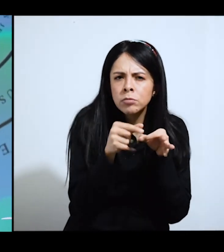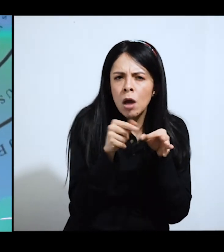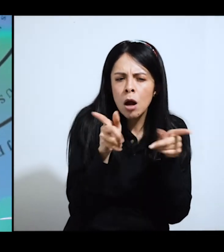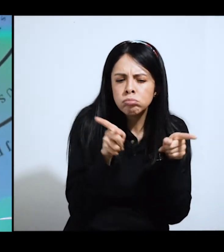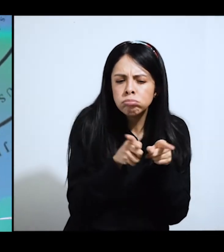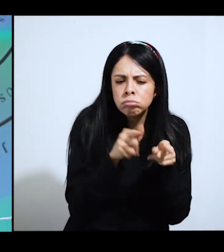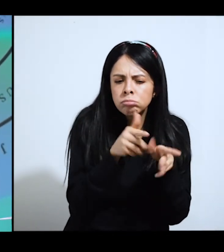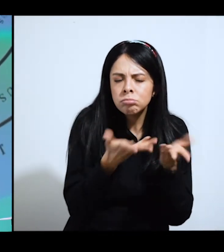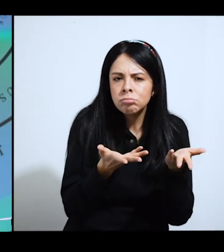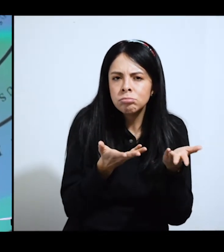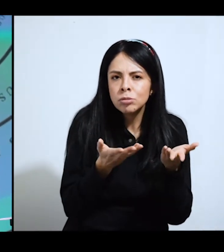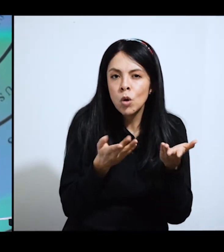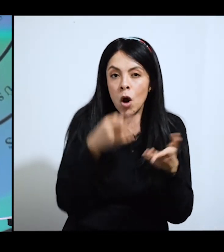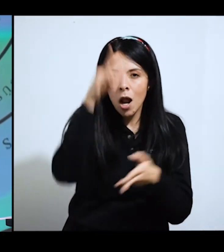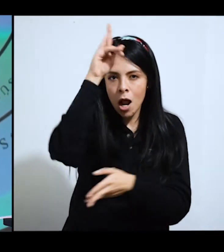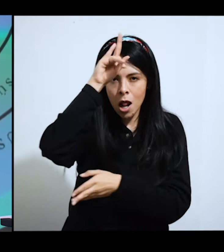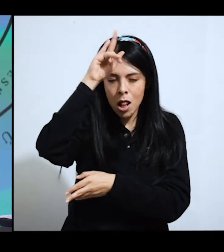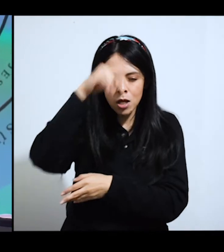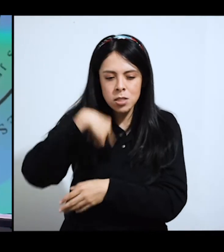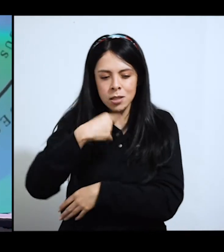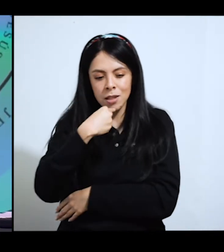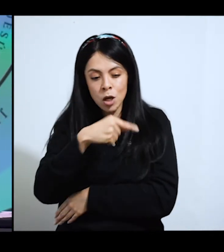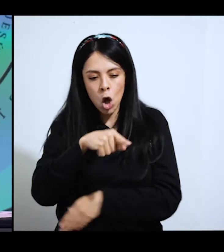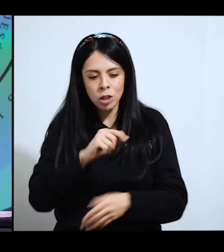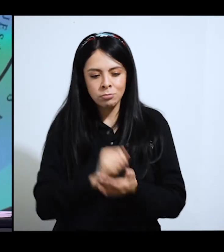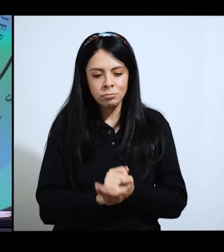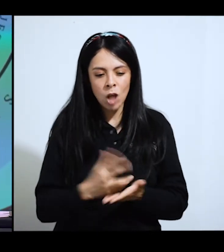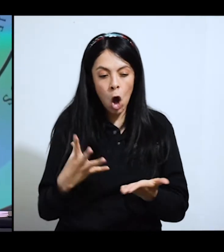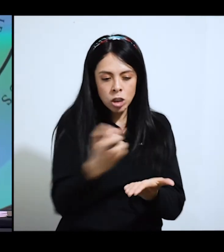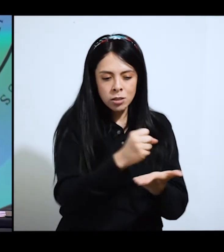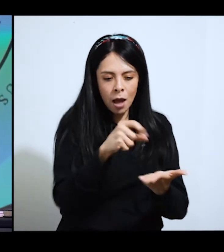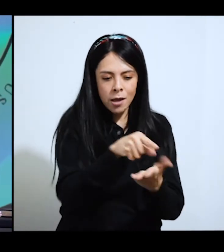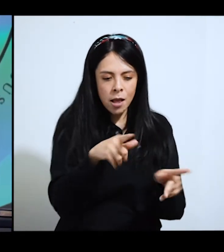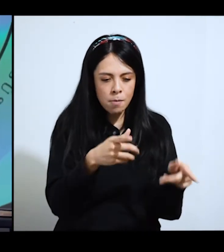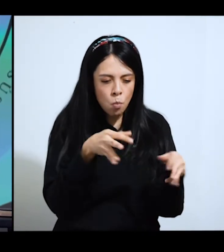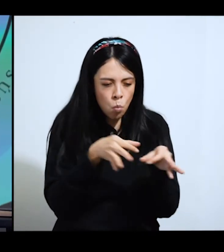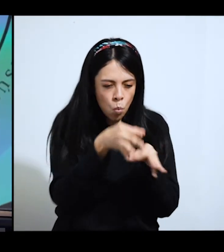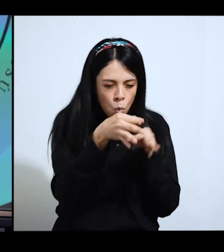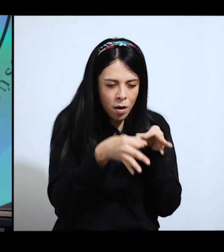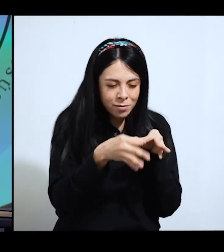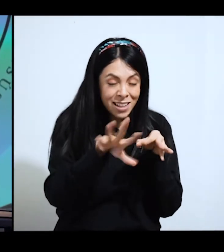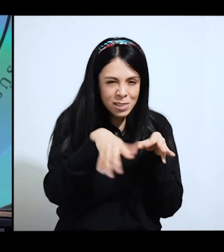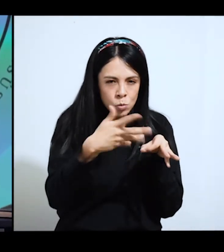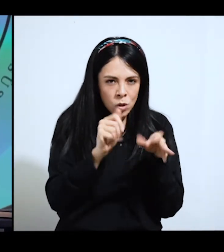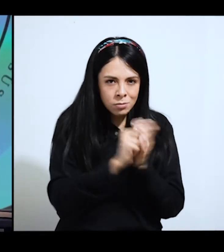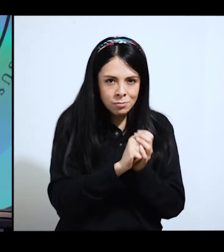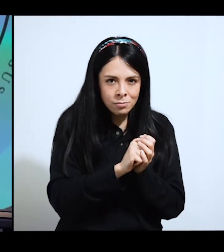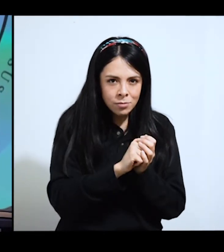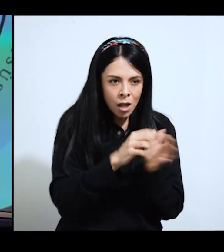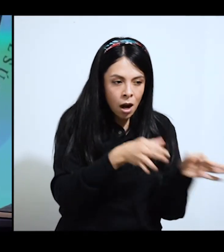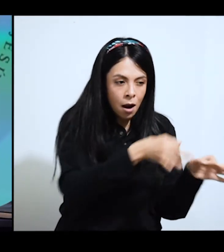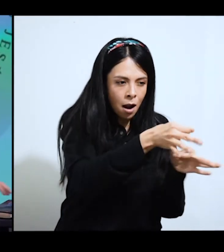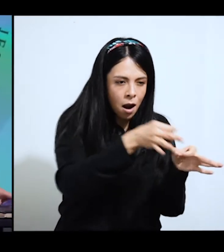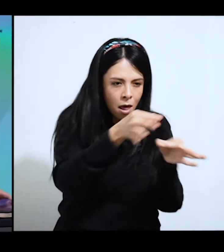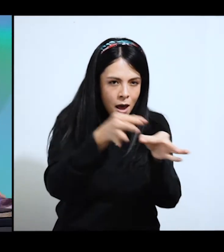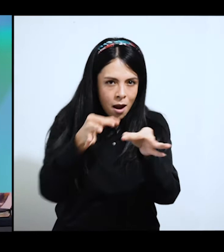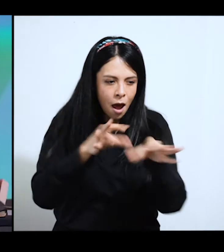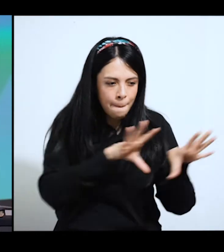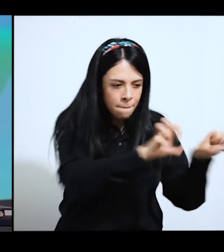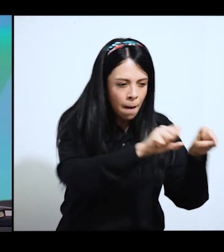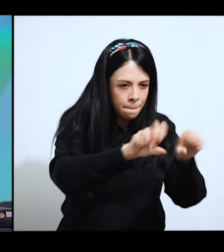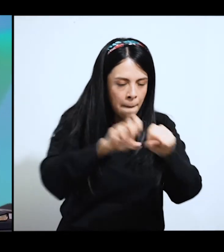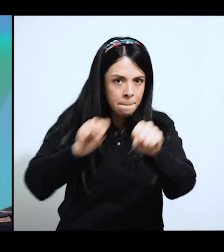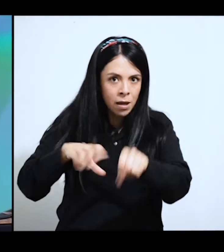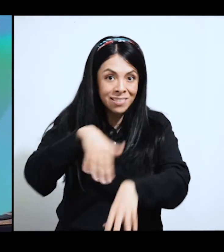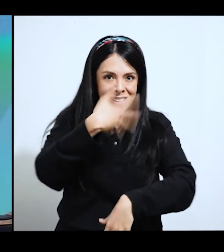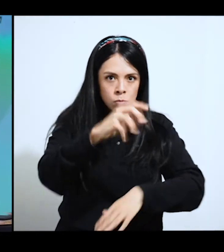este pueblo, luego poco a poco vamos a tomar posesión de toda la nación. Pero